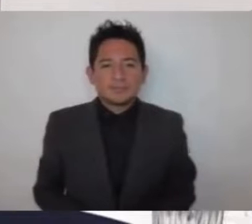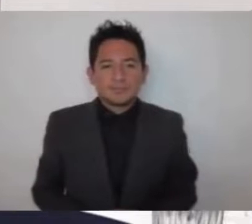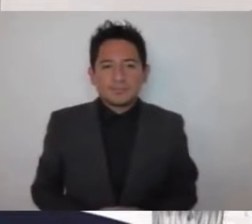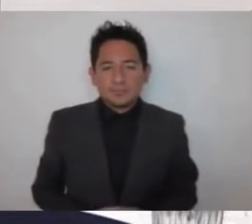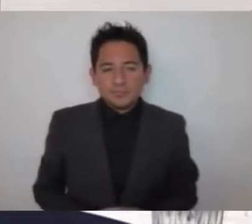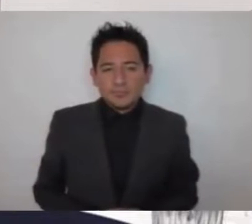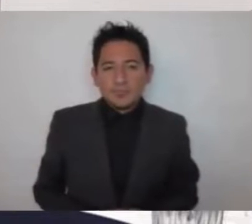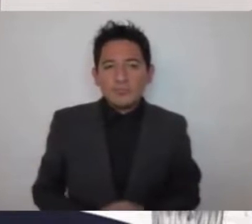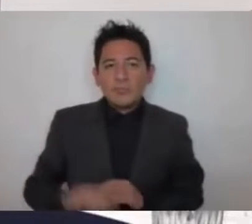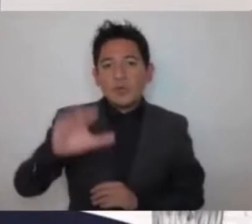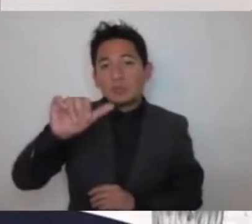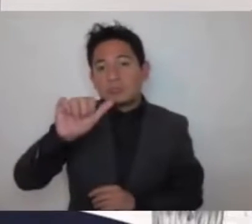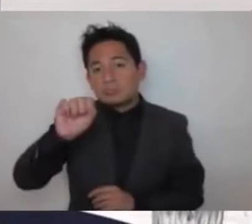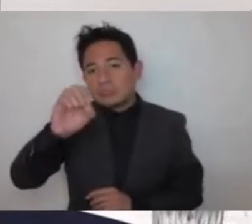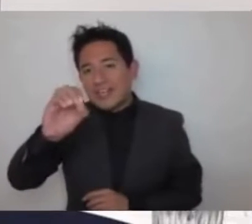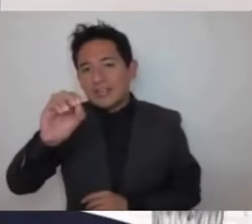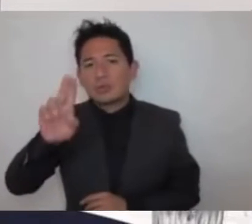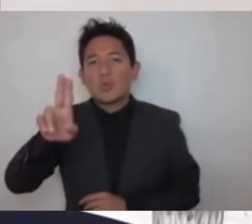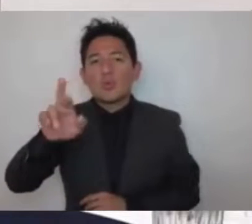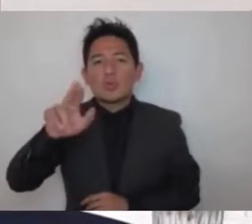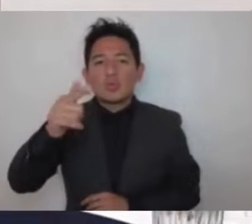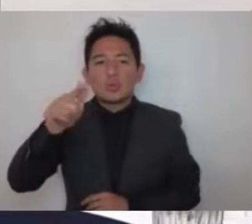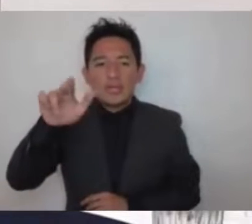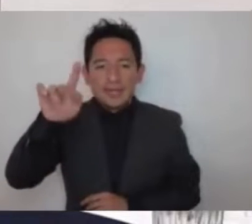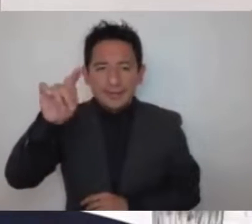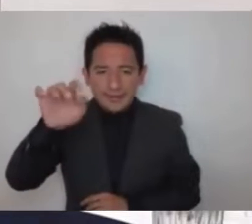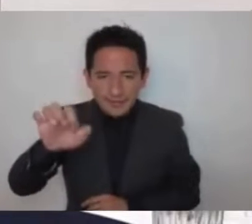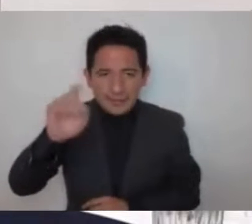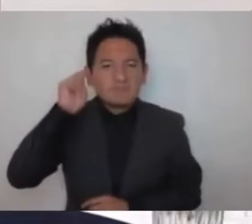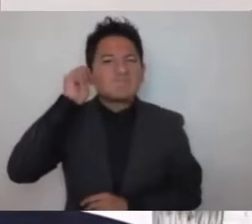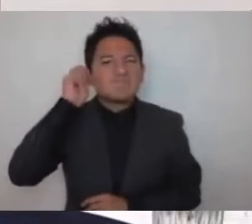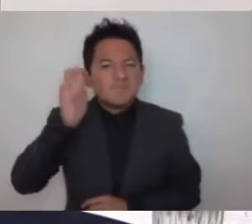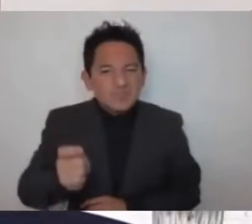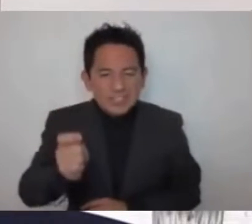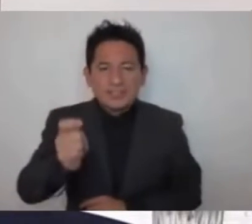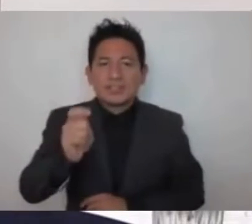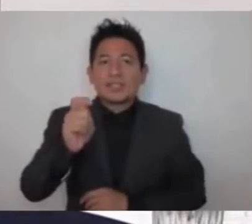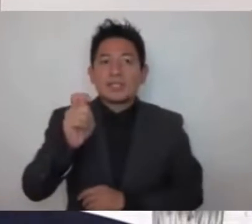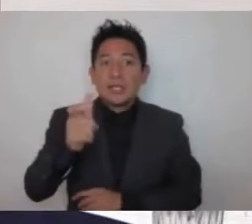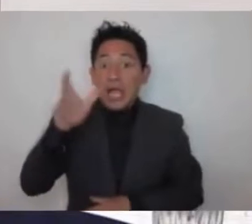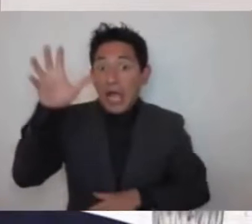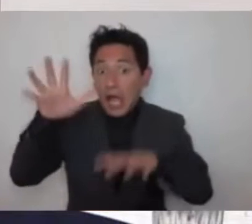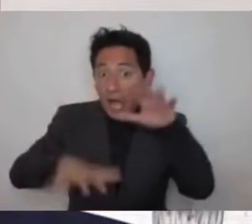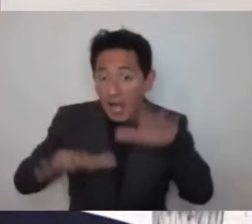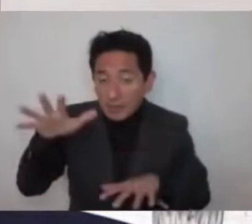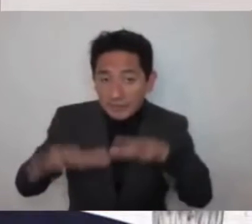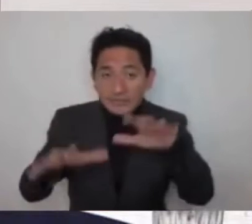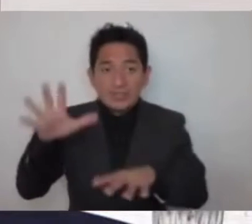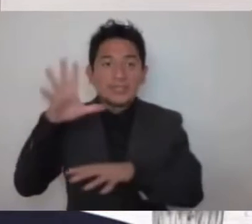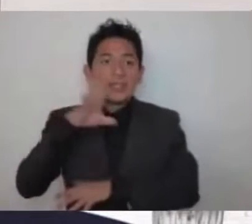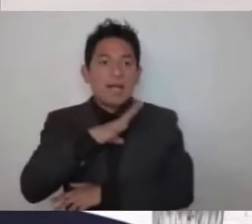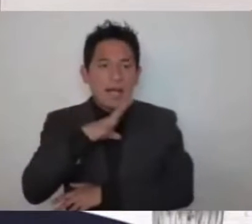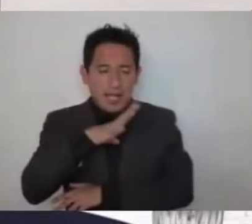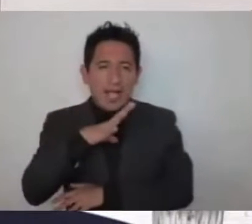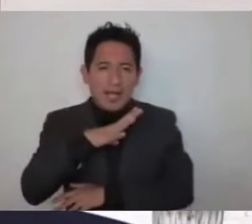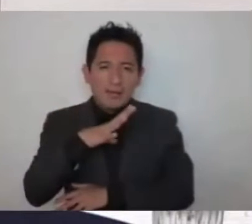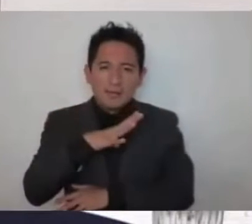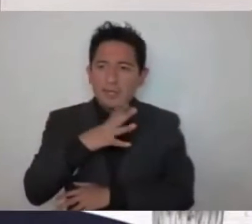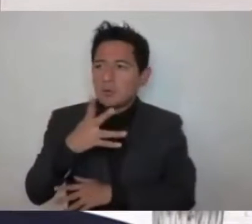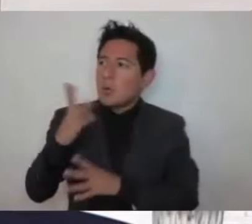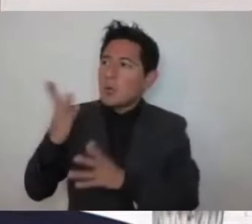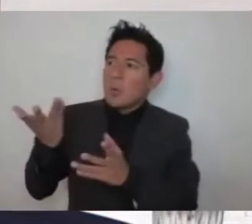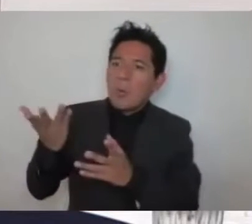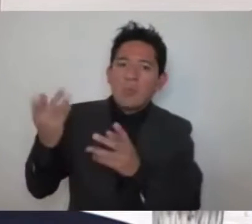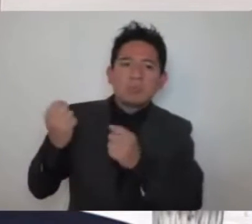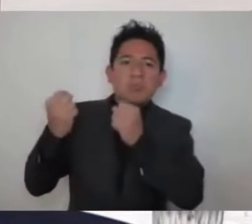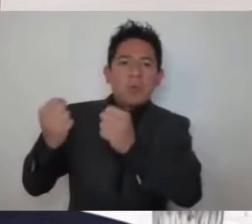socorrida porque daba como un espazo espacio amplio a las fiscalías para actuar de ciertas maneras luego cuando cambias un